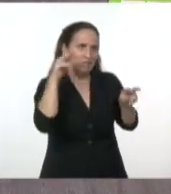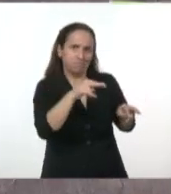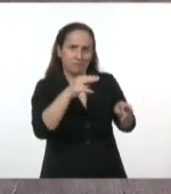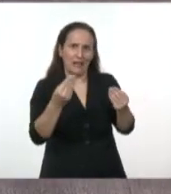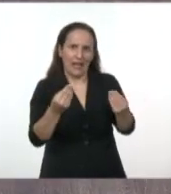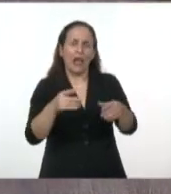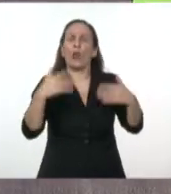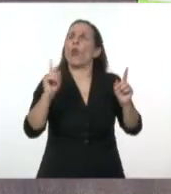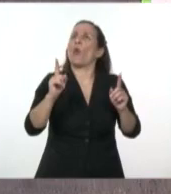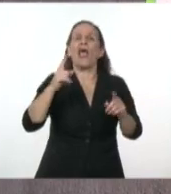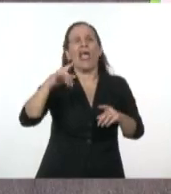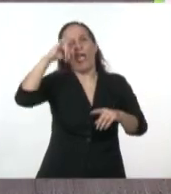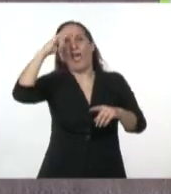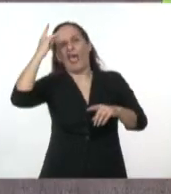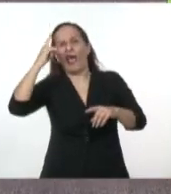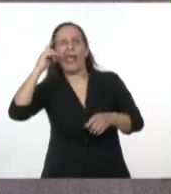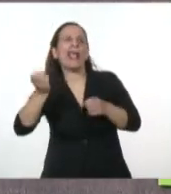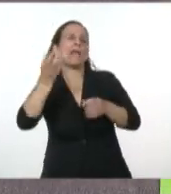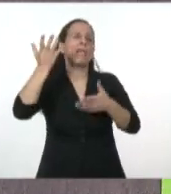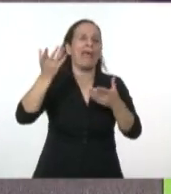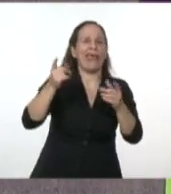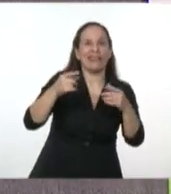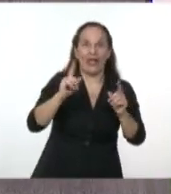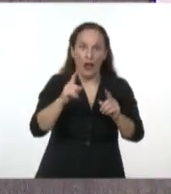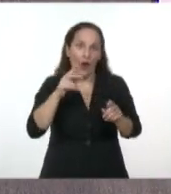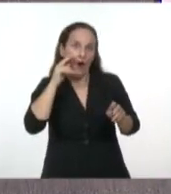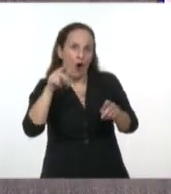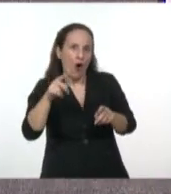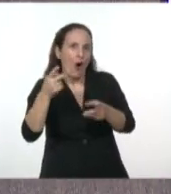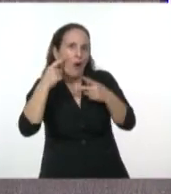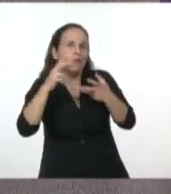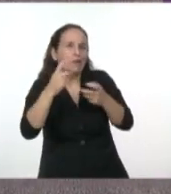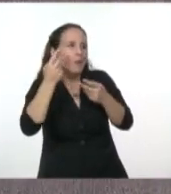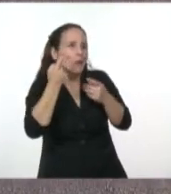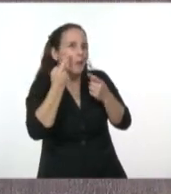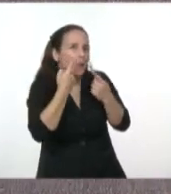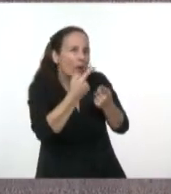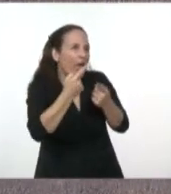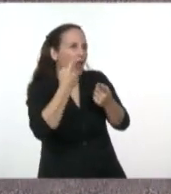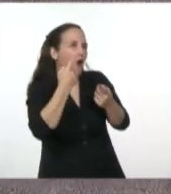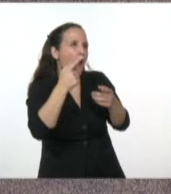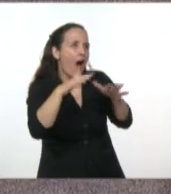No es que lo están inventando, sino que se están basando en el trabajo de campo que ellos hicieron. Claro.